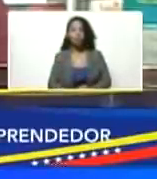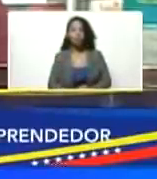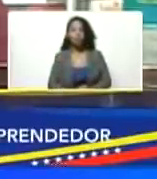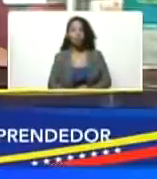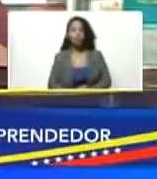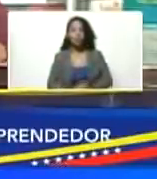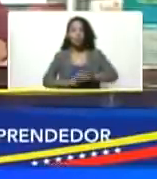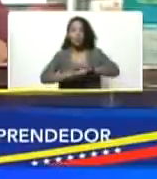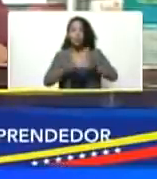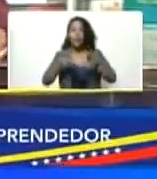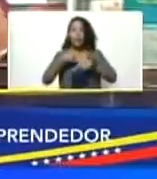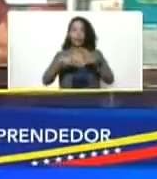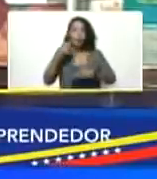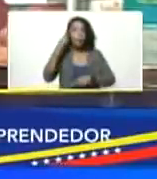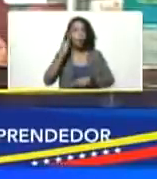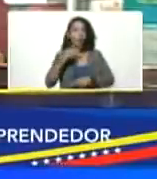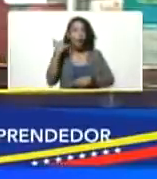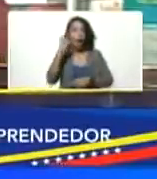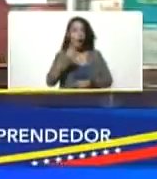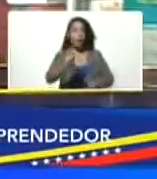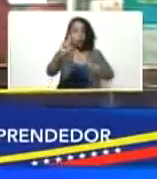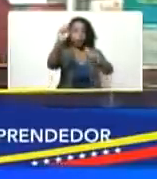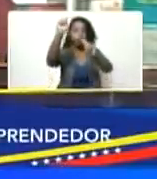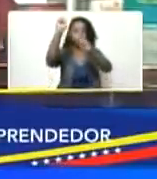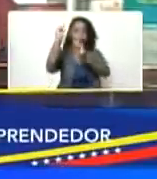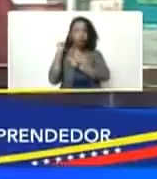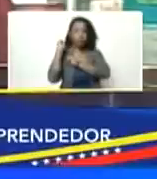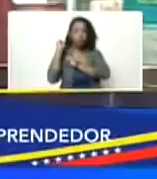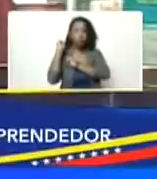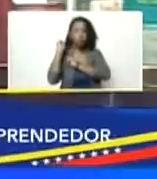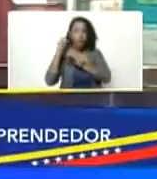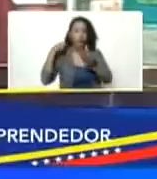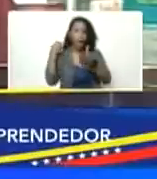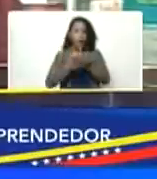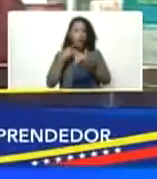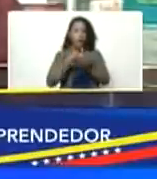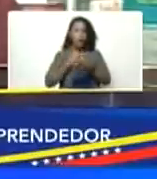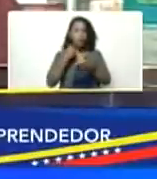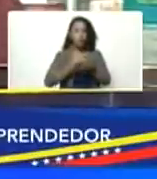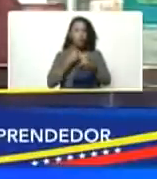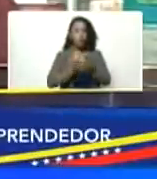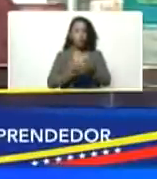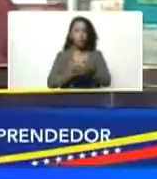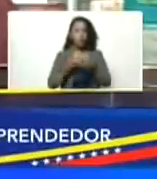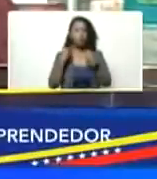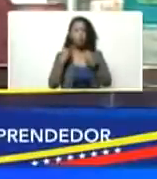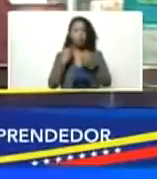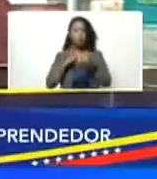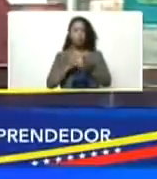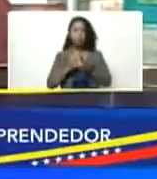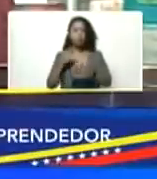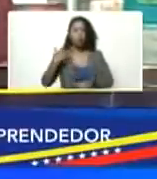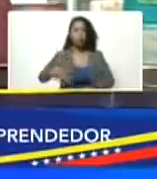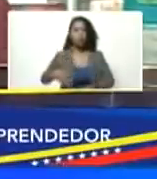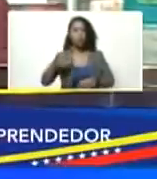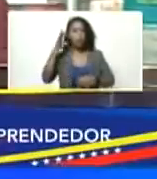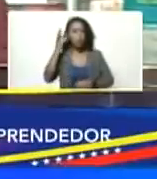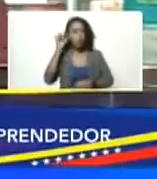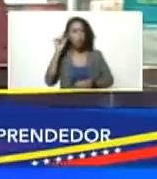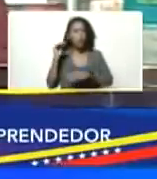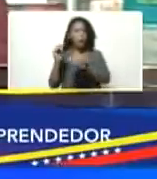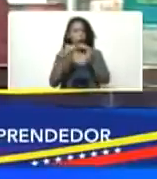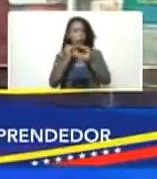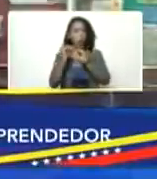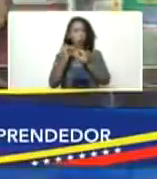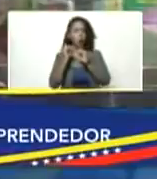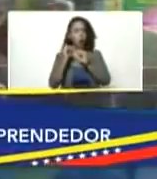Ya la revolución bolivariana tiene un legado en la lucha por los derechos de las mujeres y la igualdad de